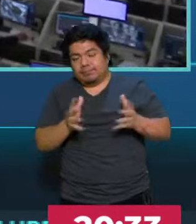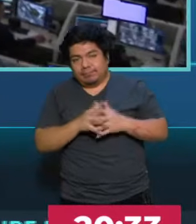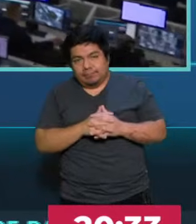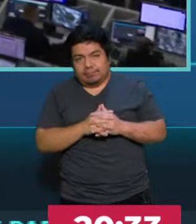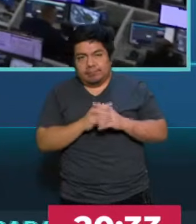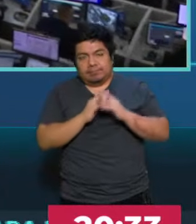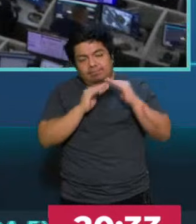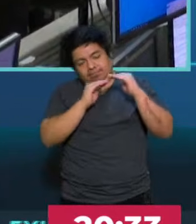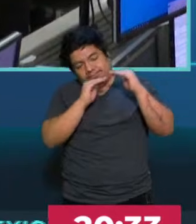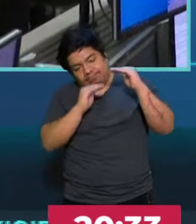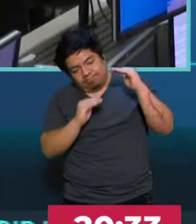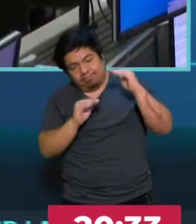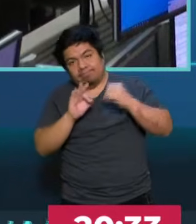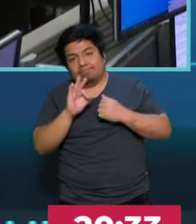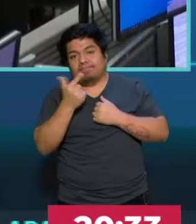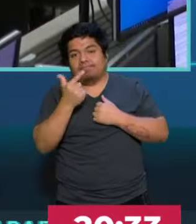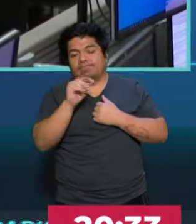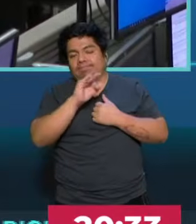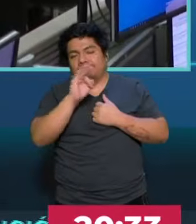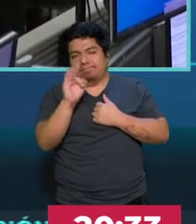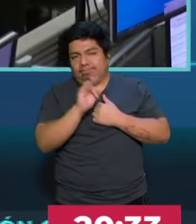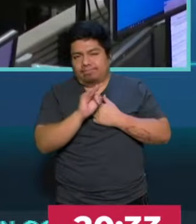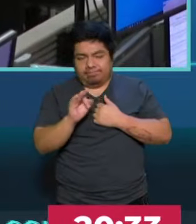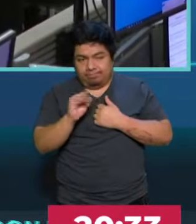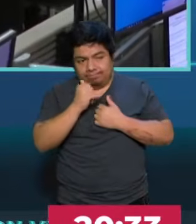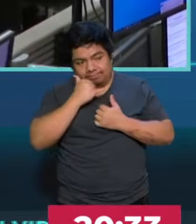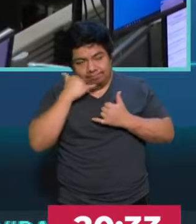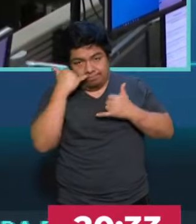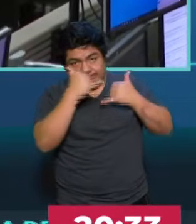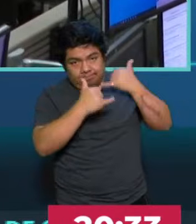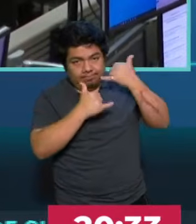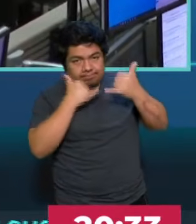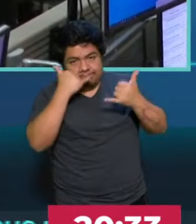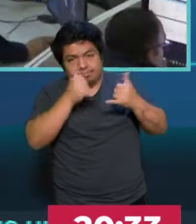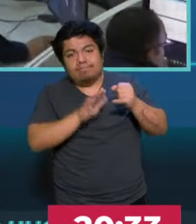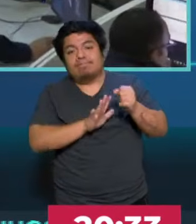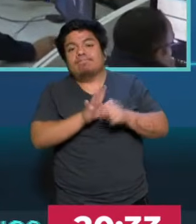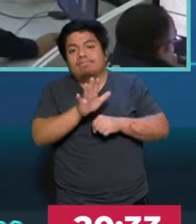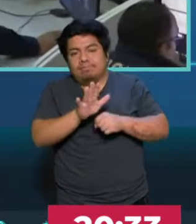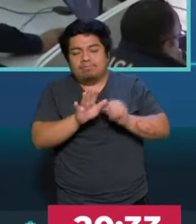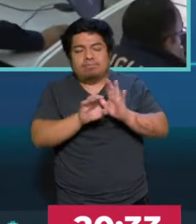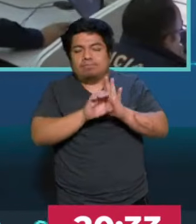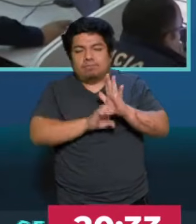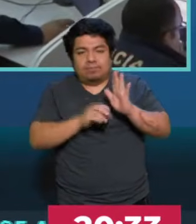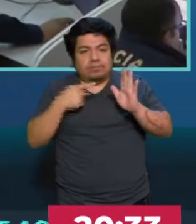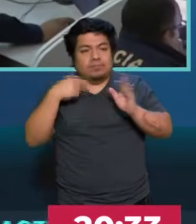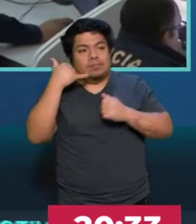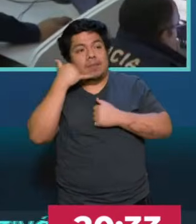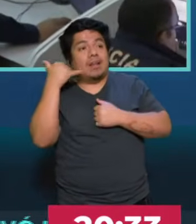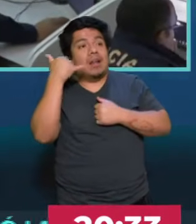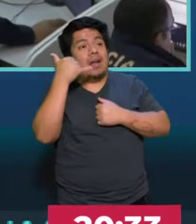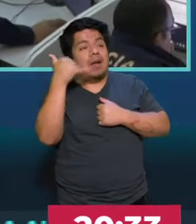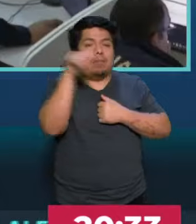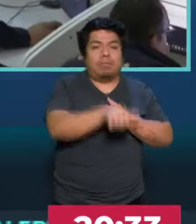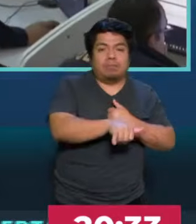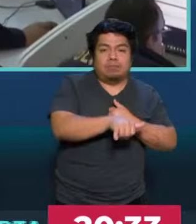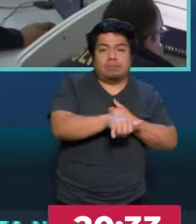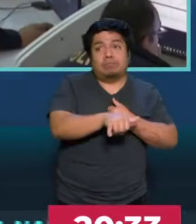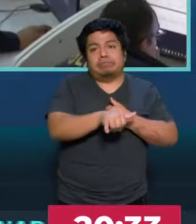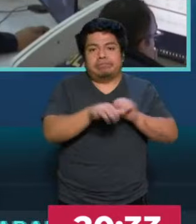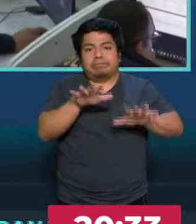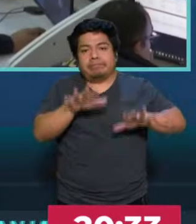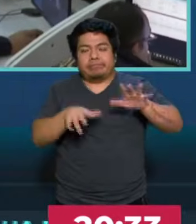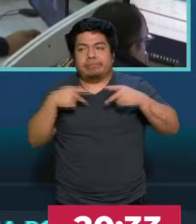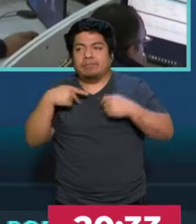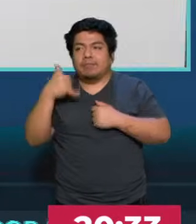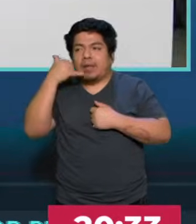hay una disminución de 47% en el número de llamadas no procedentes. ¿Cuáles son esas? La gente llama y cuelga, simple y sencillamente. O la gente llama,